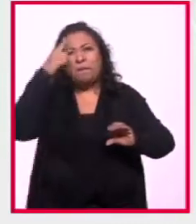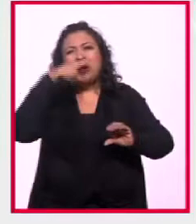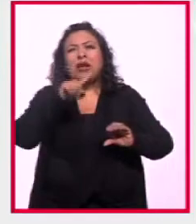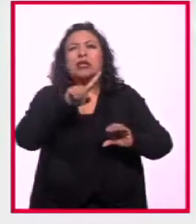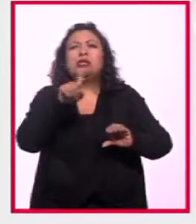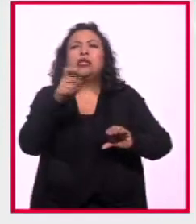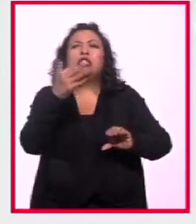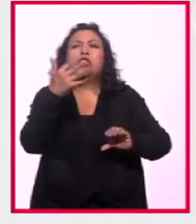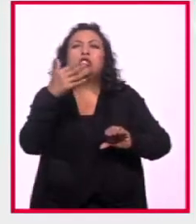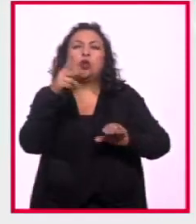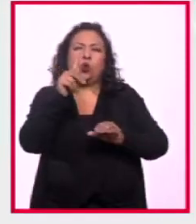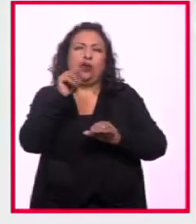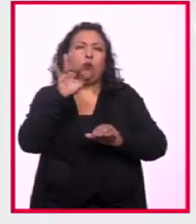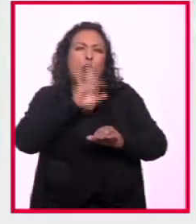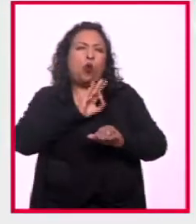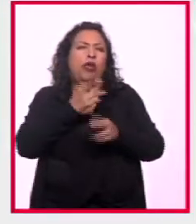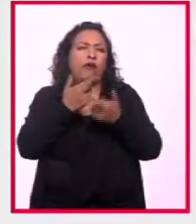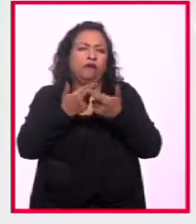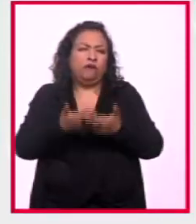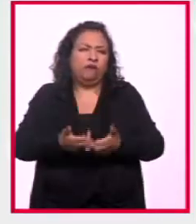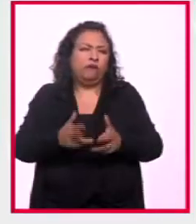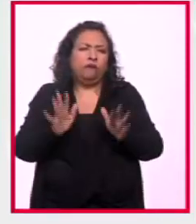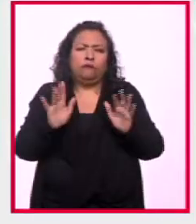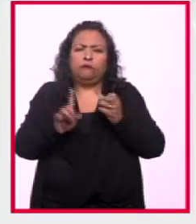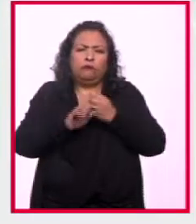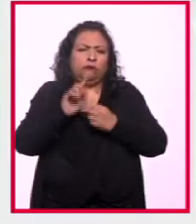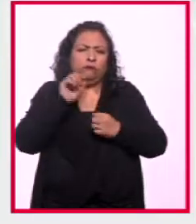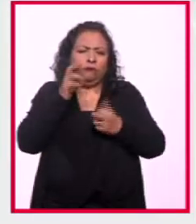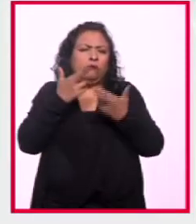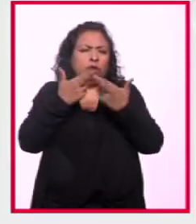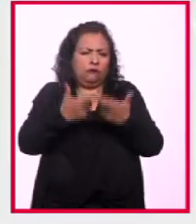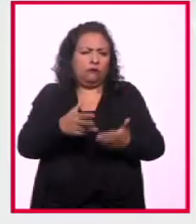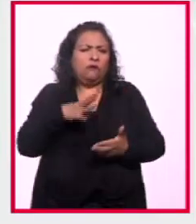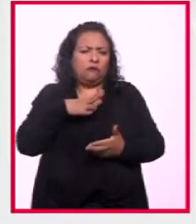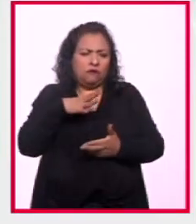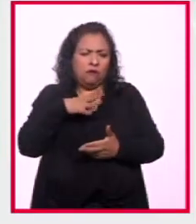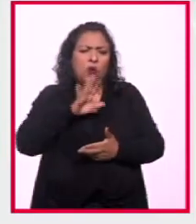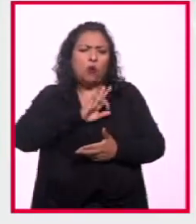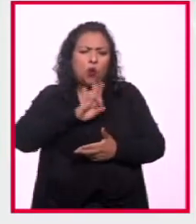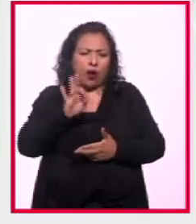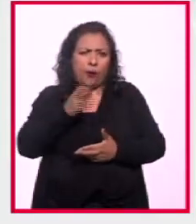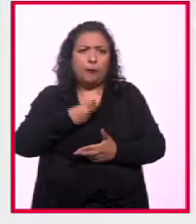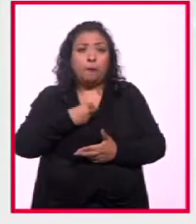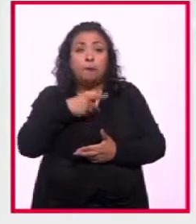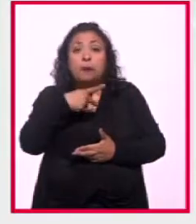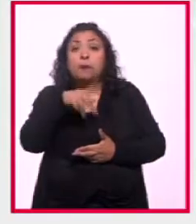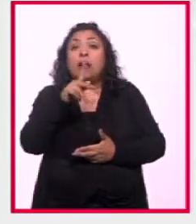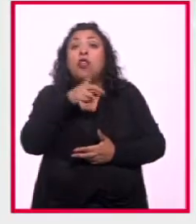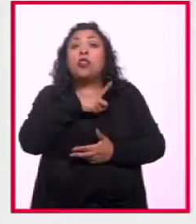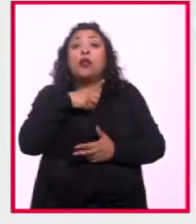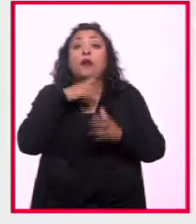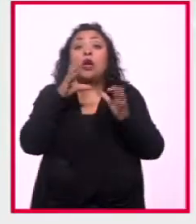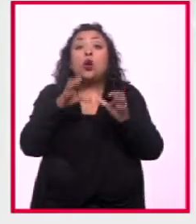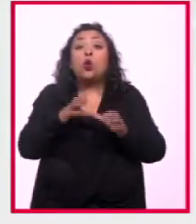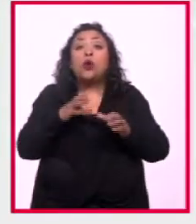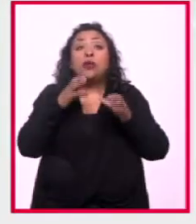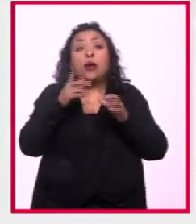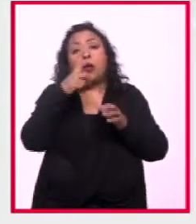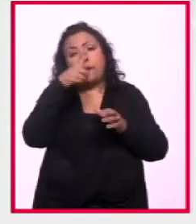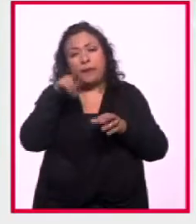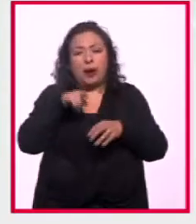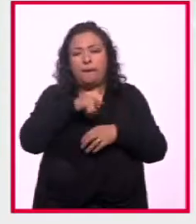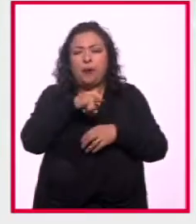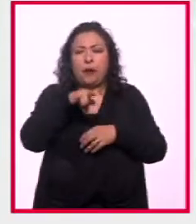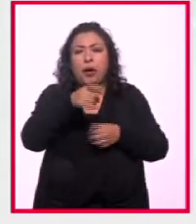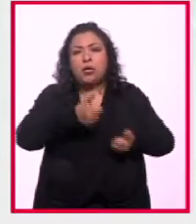150 toneladas entonces no tienen ningún problema aquí lo que se debe cuidar en la ruta de traslado